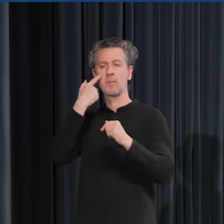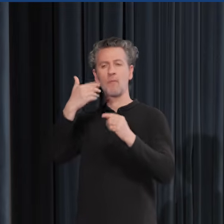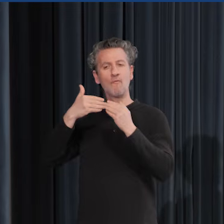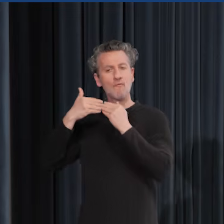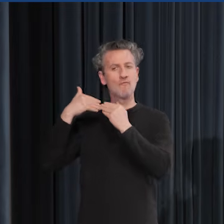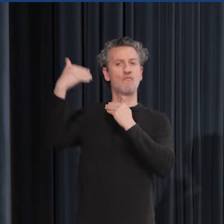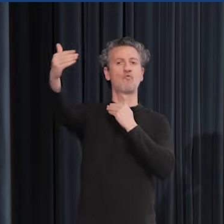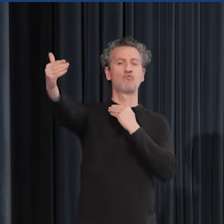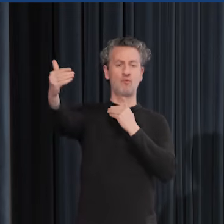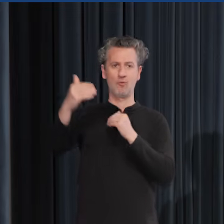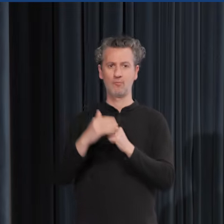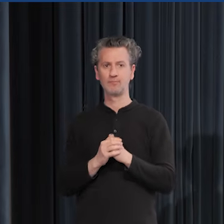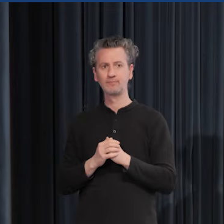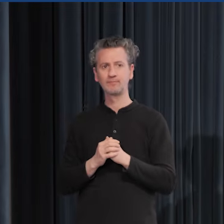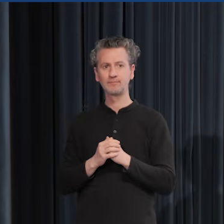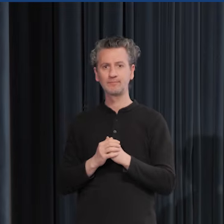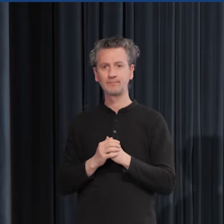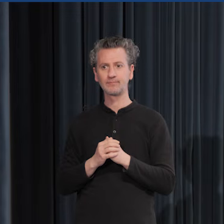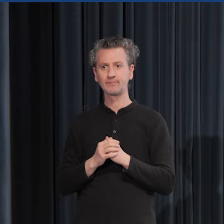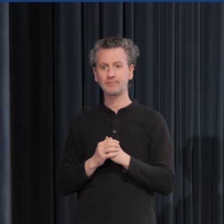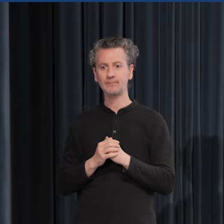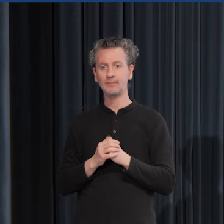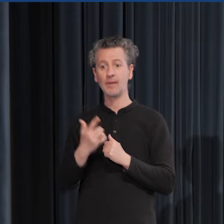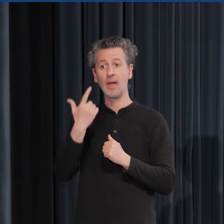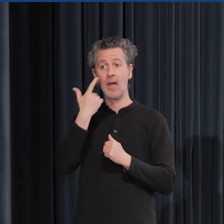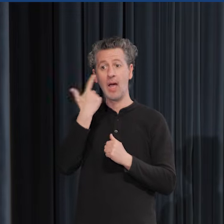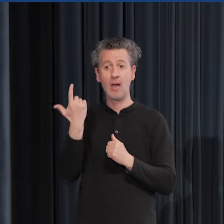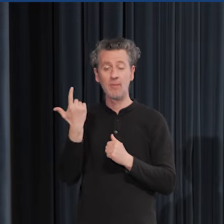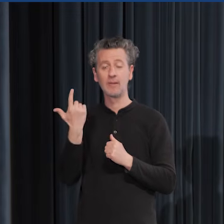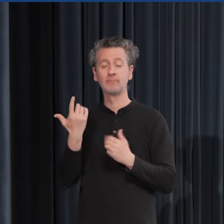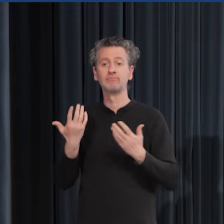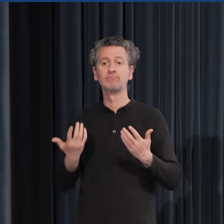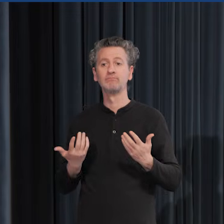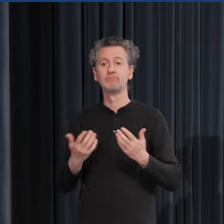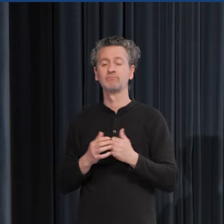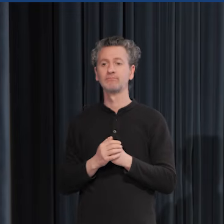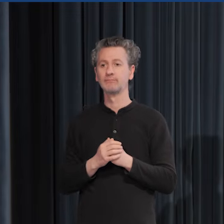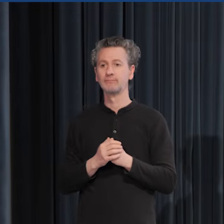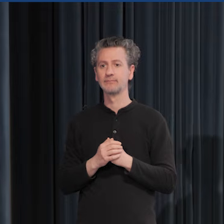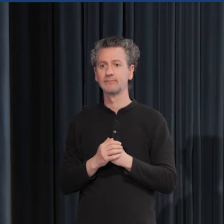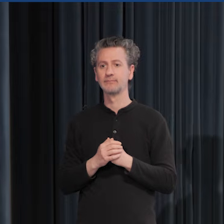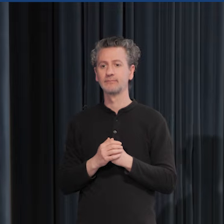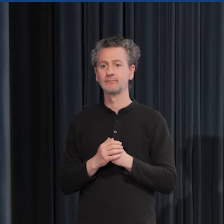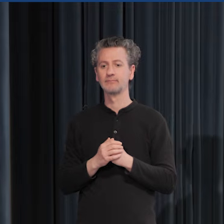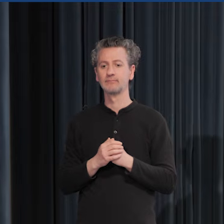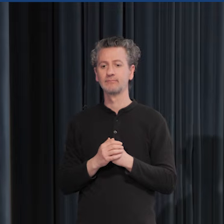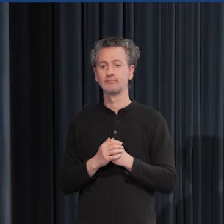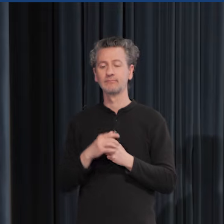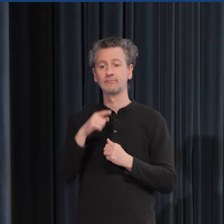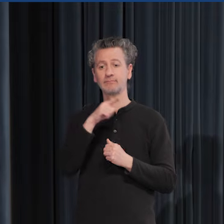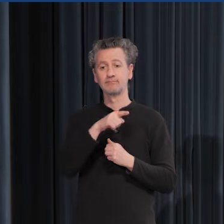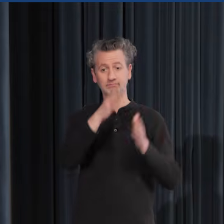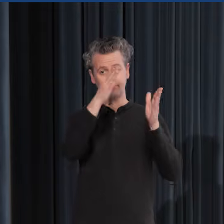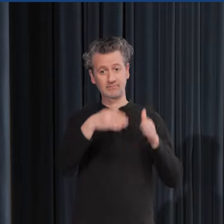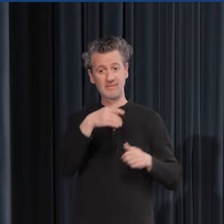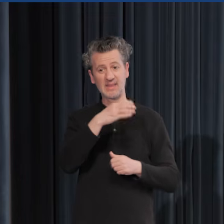a ver un poco cuál es la visión también por parte de Cristina